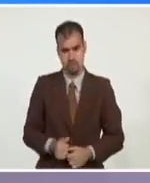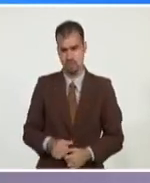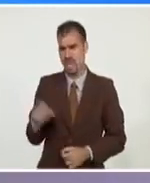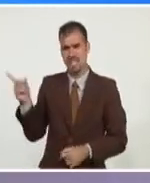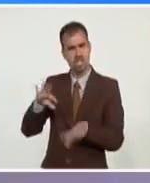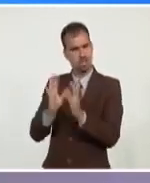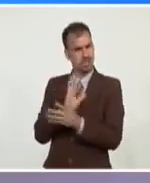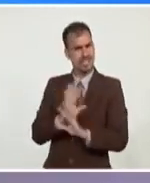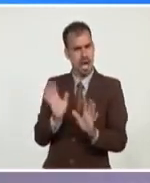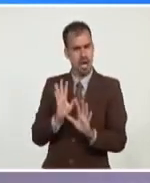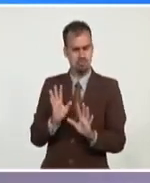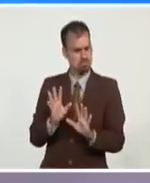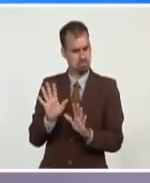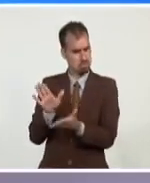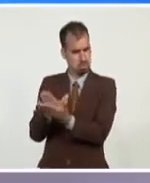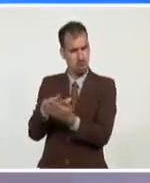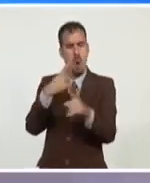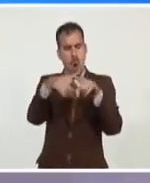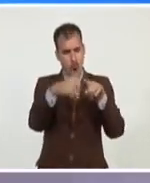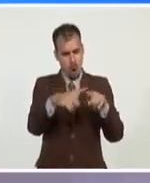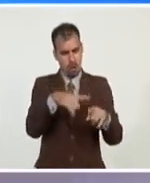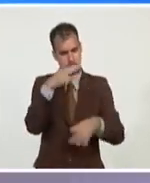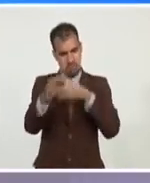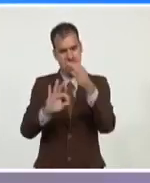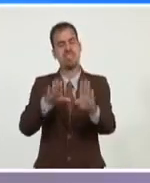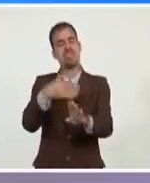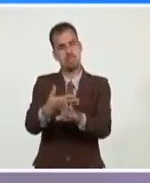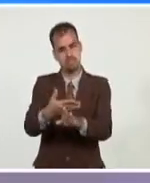es todo. Tengo mucho más, muchísimo más. Volveré muy pronto. Buenas noches.